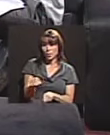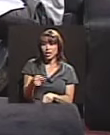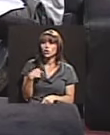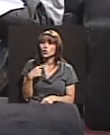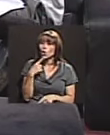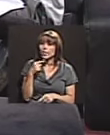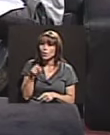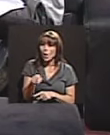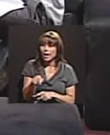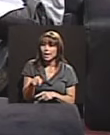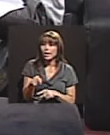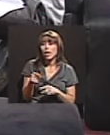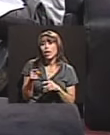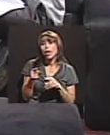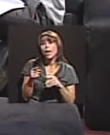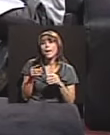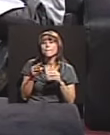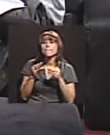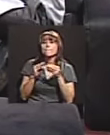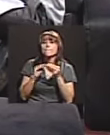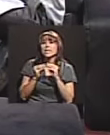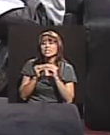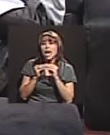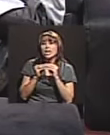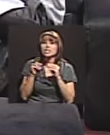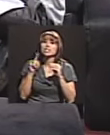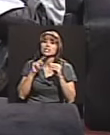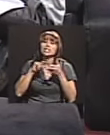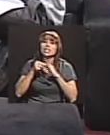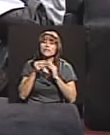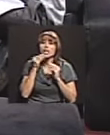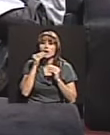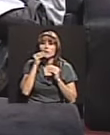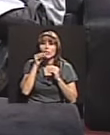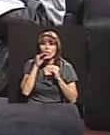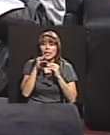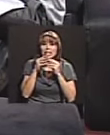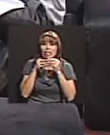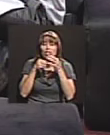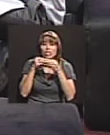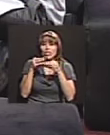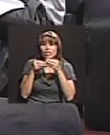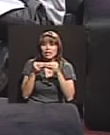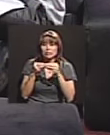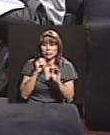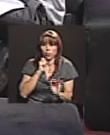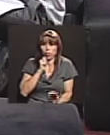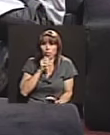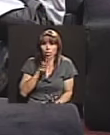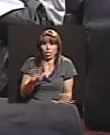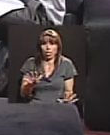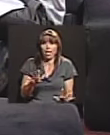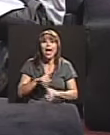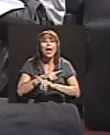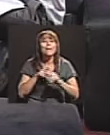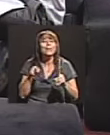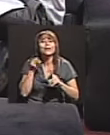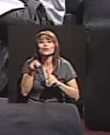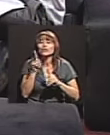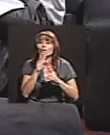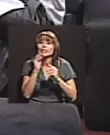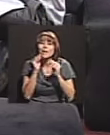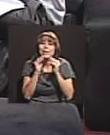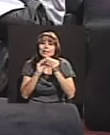besarse es es distribuir saliva dientes chapas qué asco pero es que usted no está besando dientes y